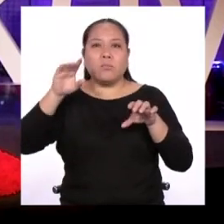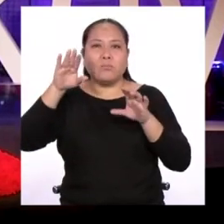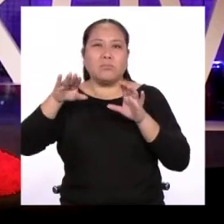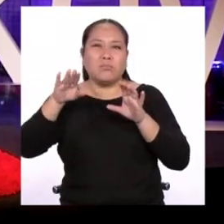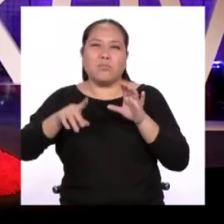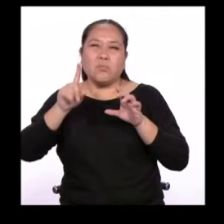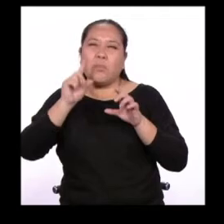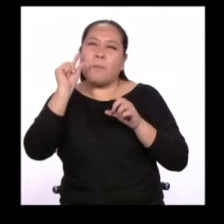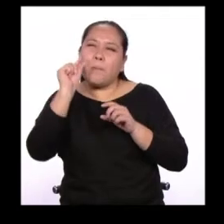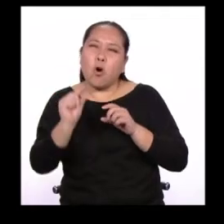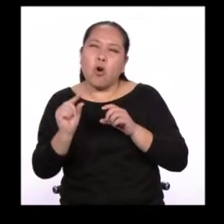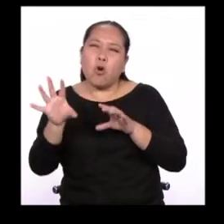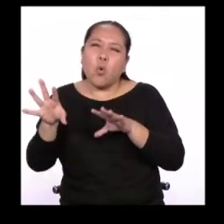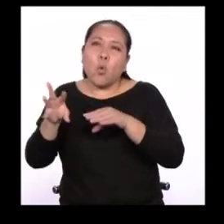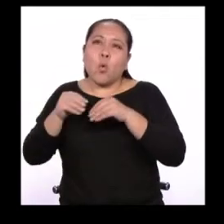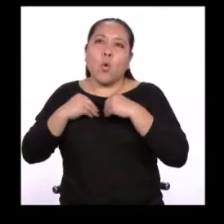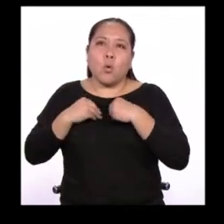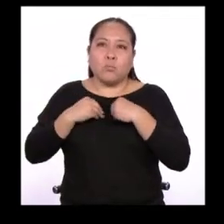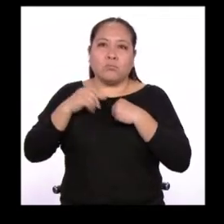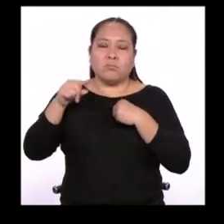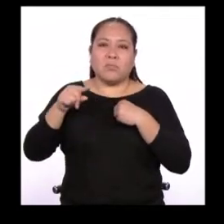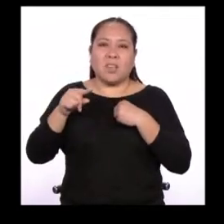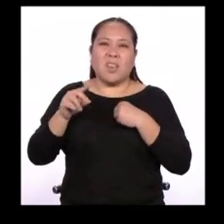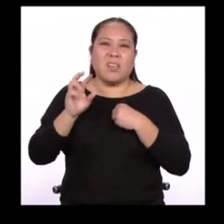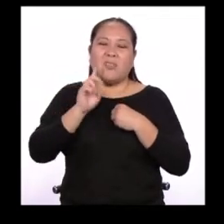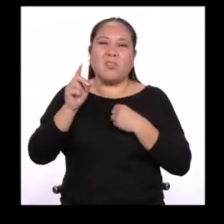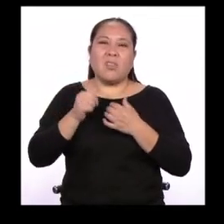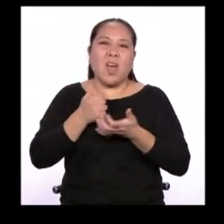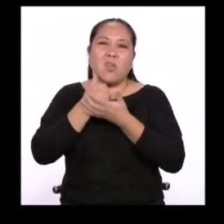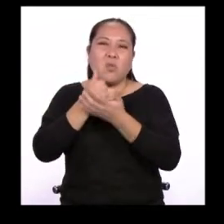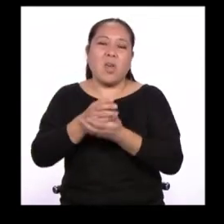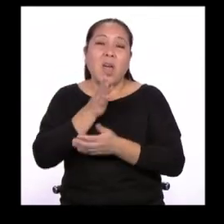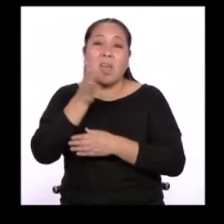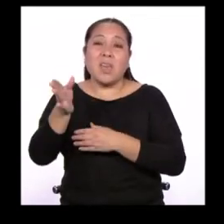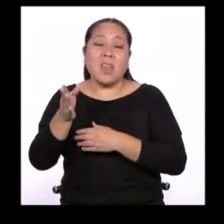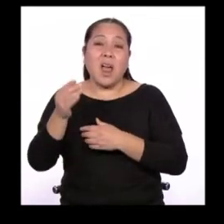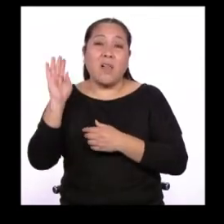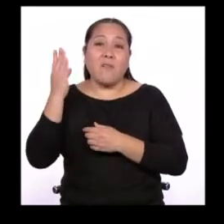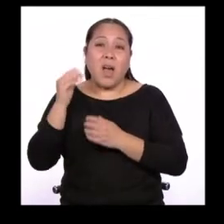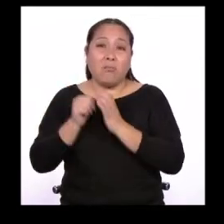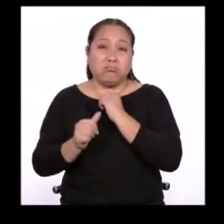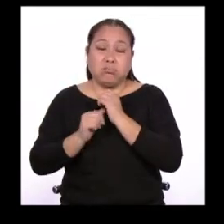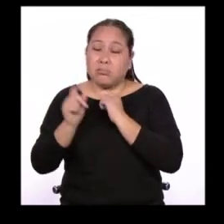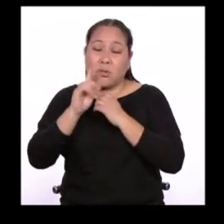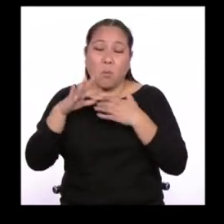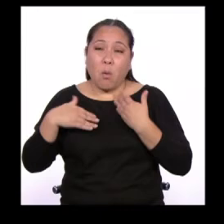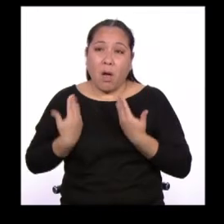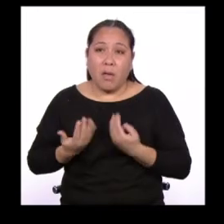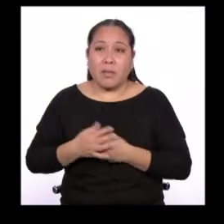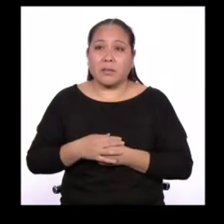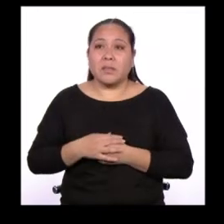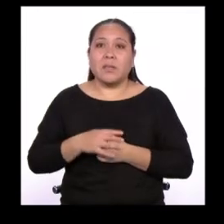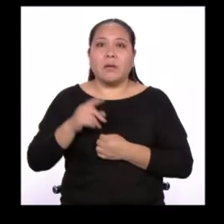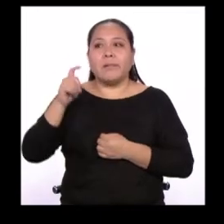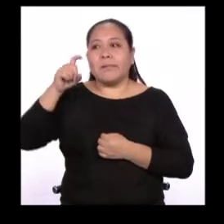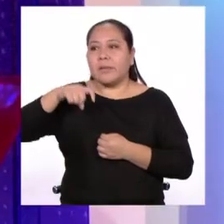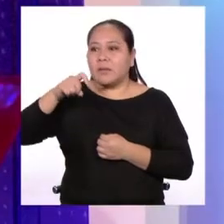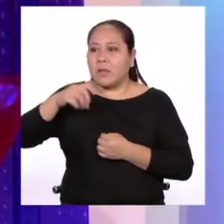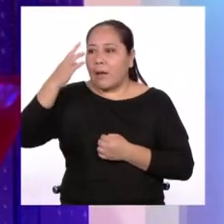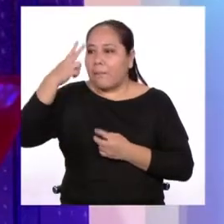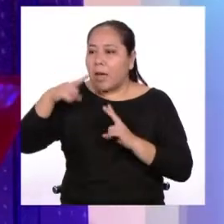de absorción, que produce estreñimiento y hay que tener cuidado con los facilitadores e inhibidores de la